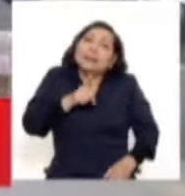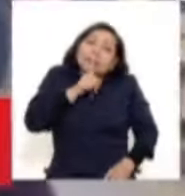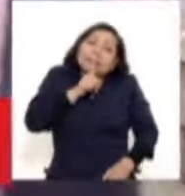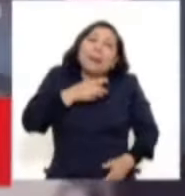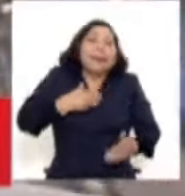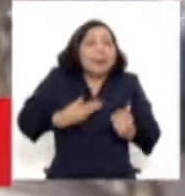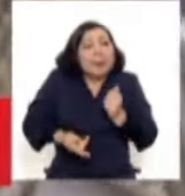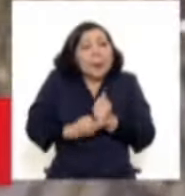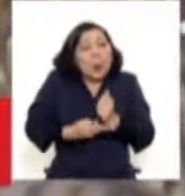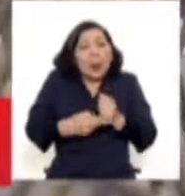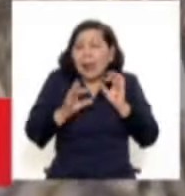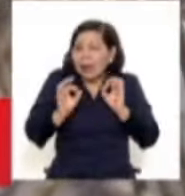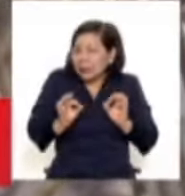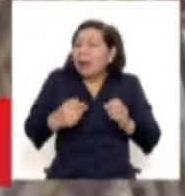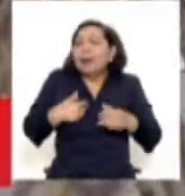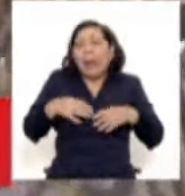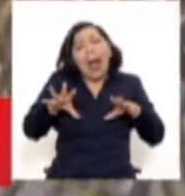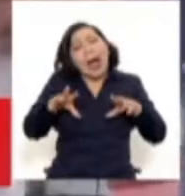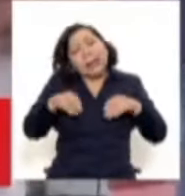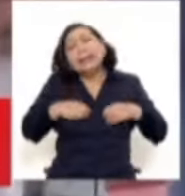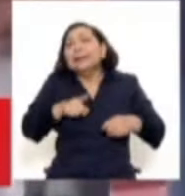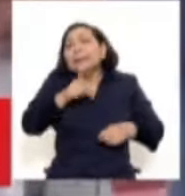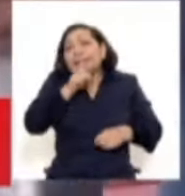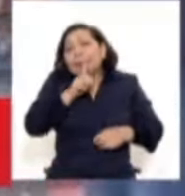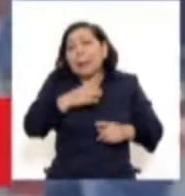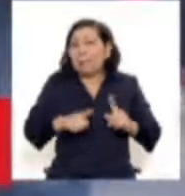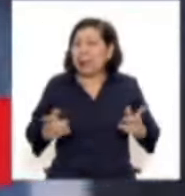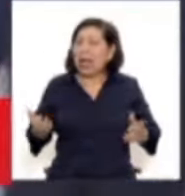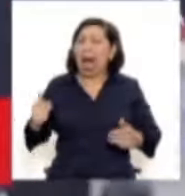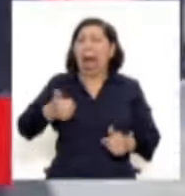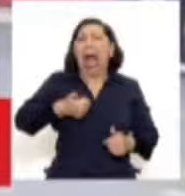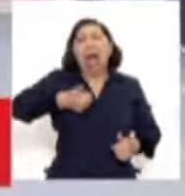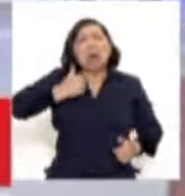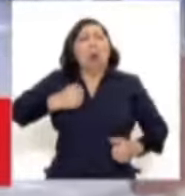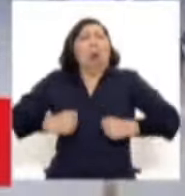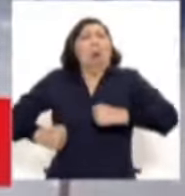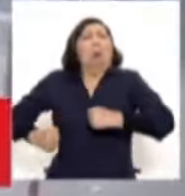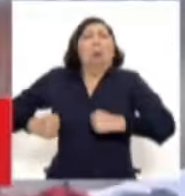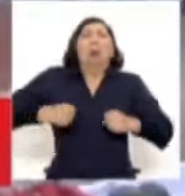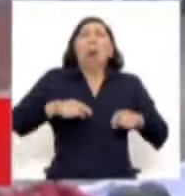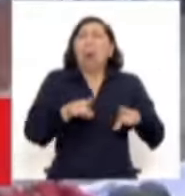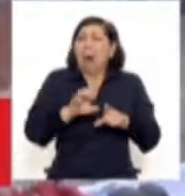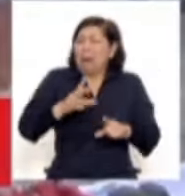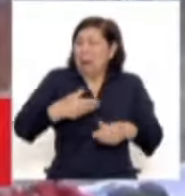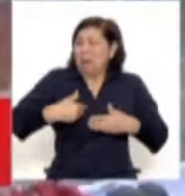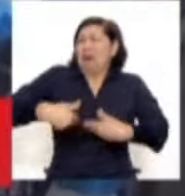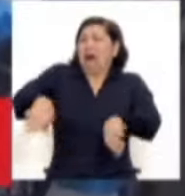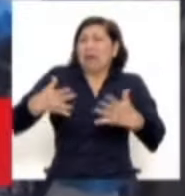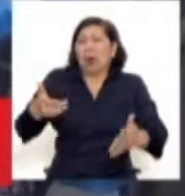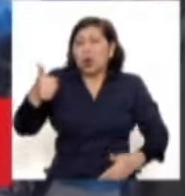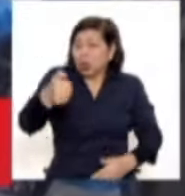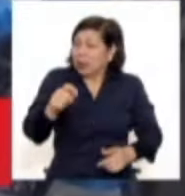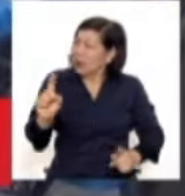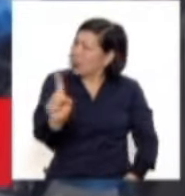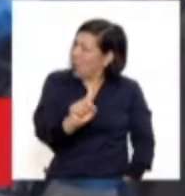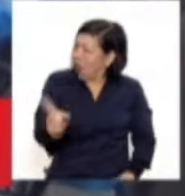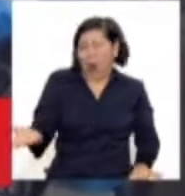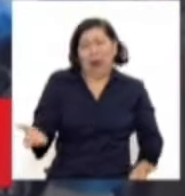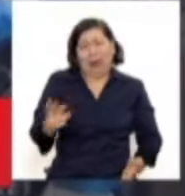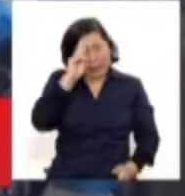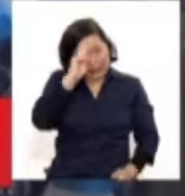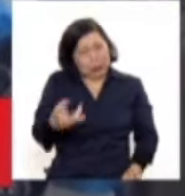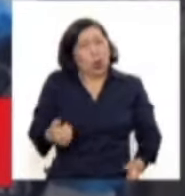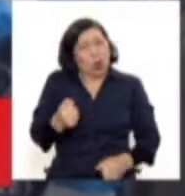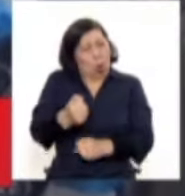acato y todos nuestros compañeros siempre hemos acatado, pero ayer han venido en forma de delincuentes a echar gas pimienta. Eso ya no es, eso ya